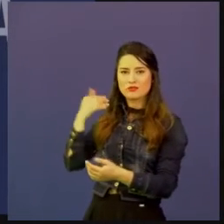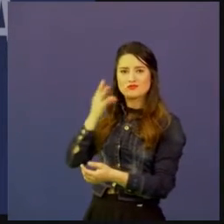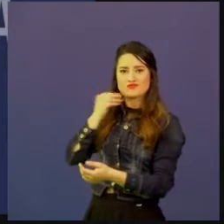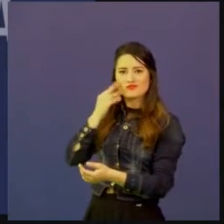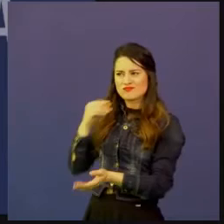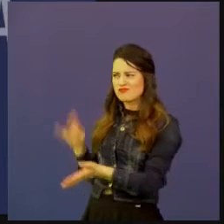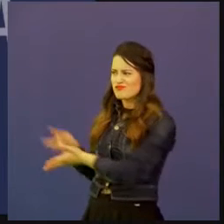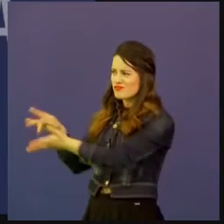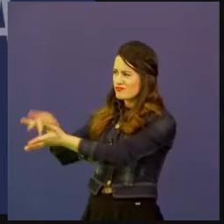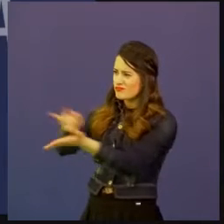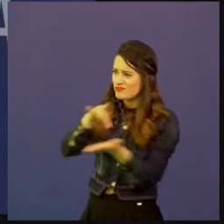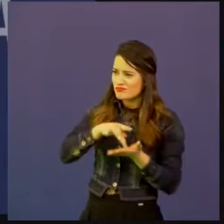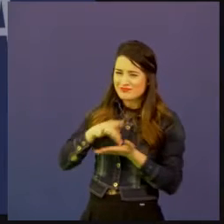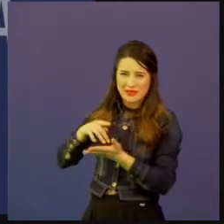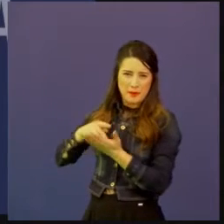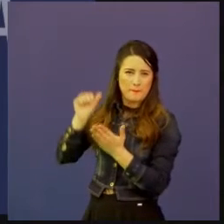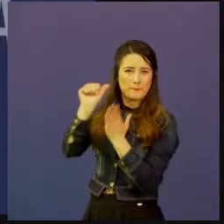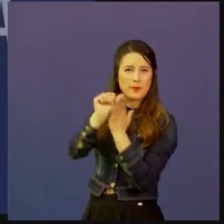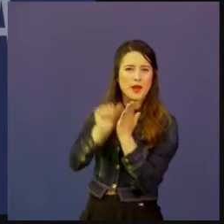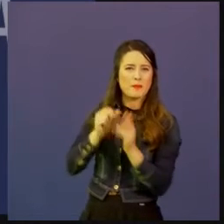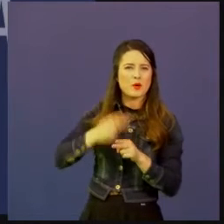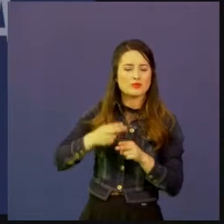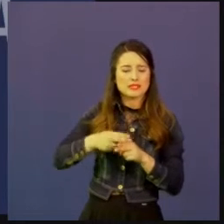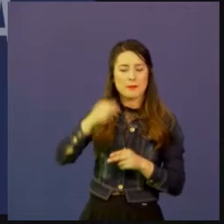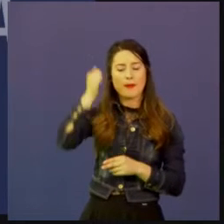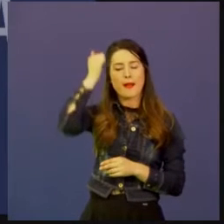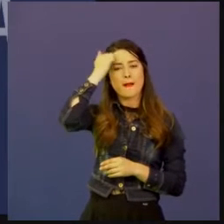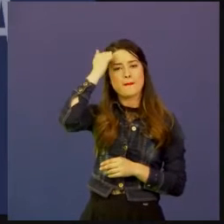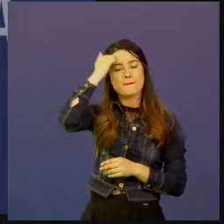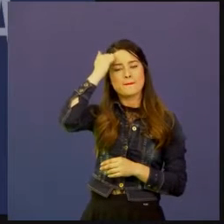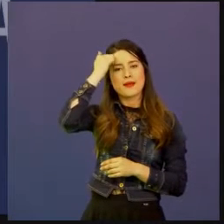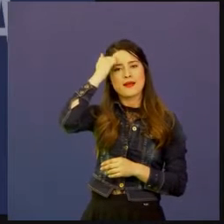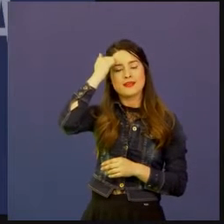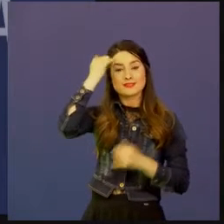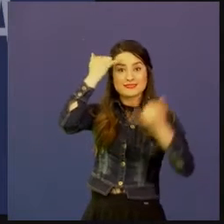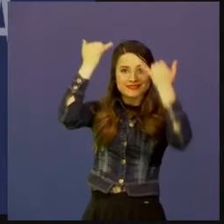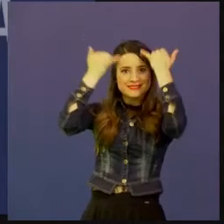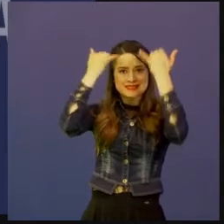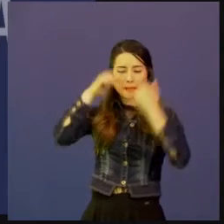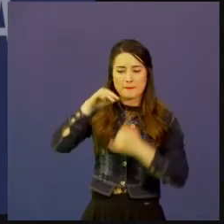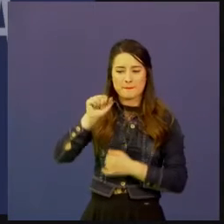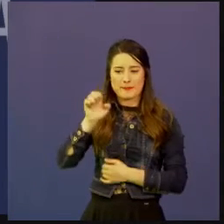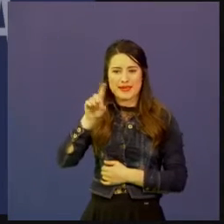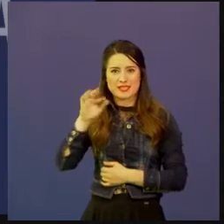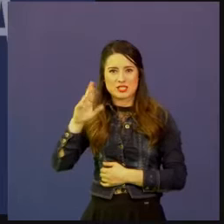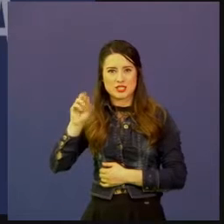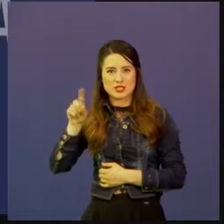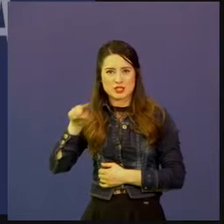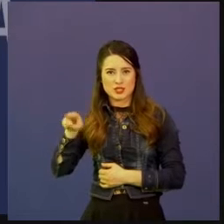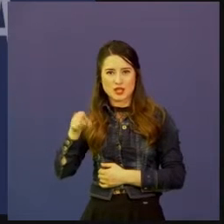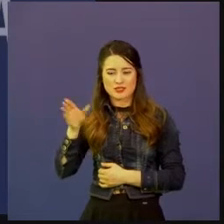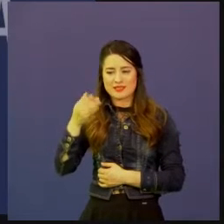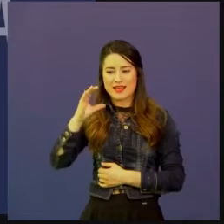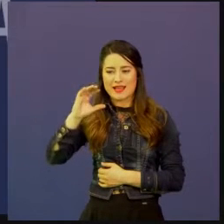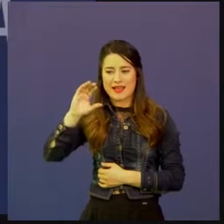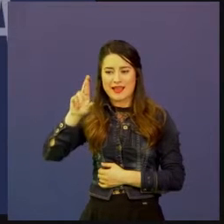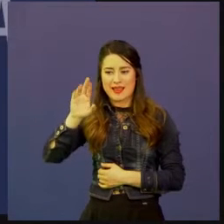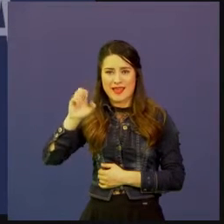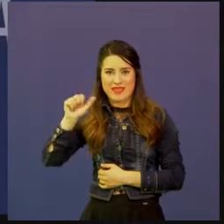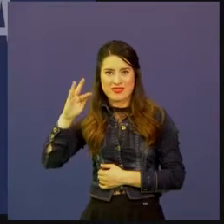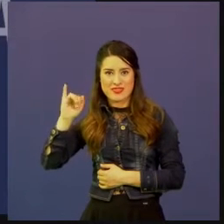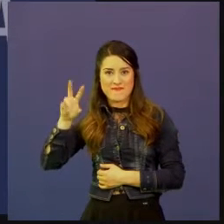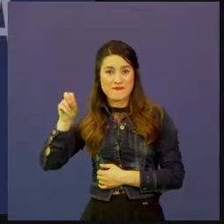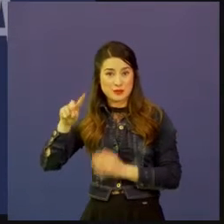al interior del programa Maestros Creativos del aula Smart School de la ciudad de Popayán. Para empezar,